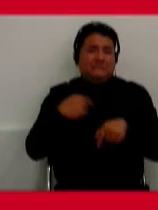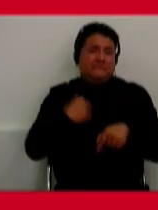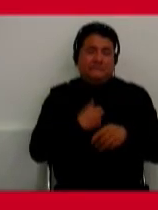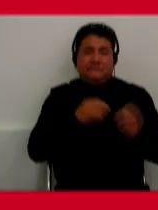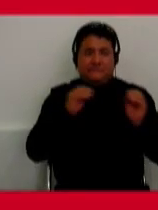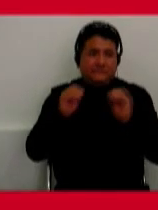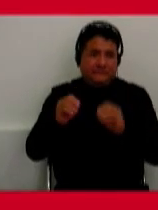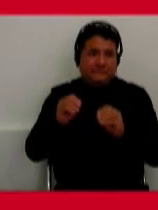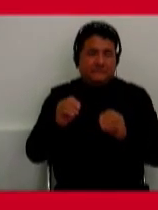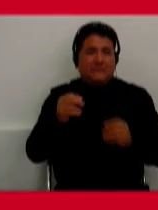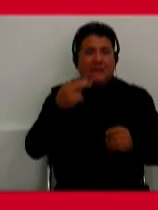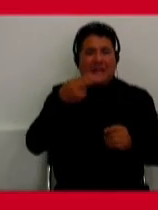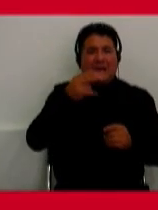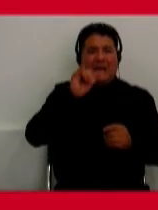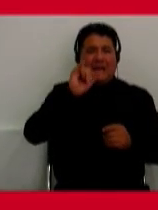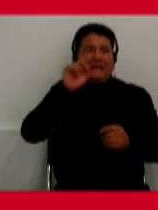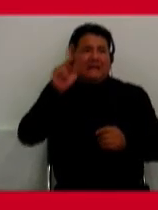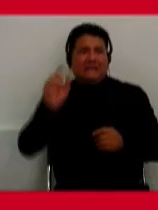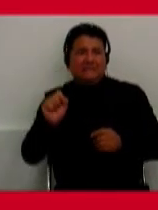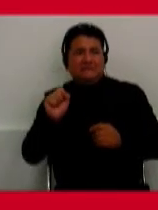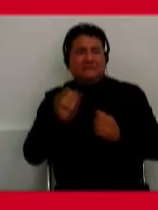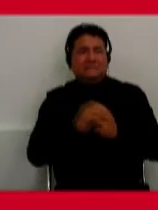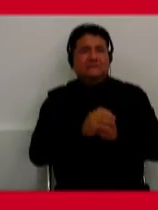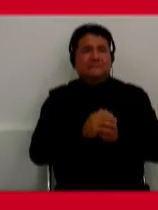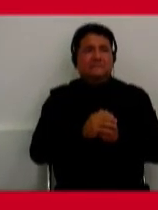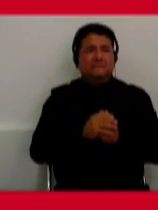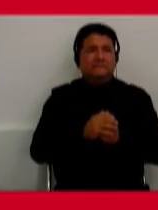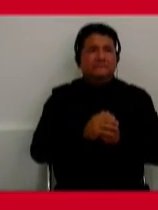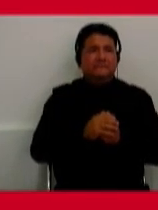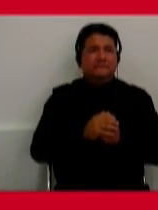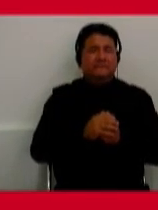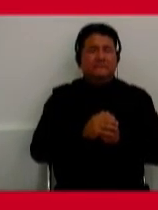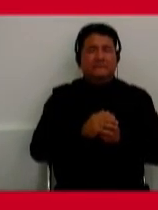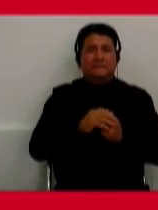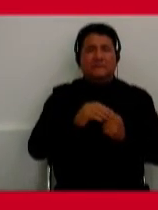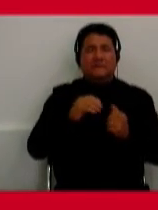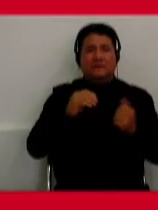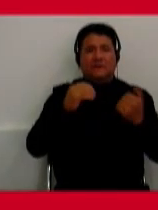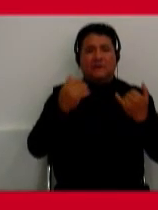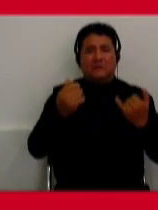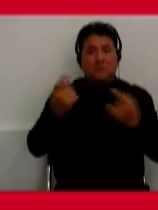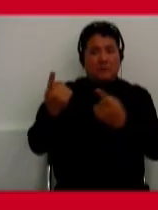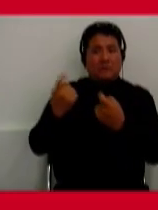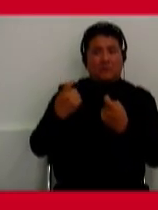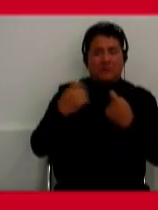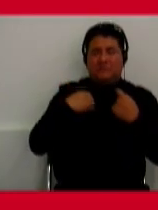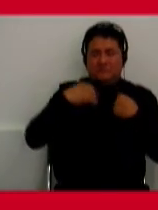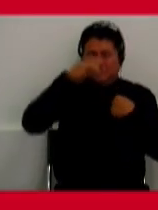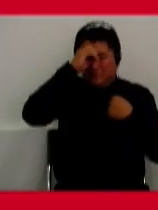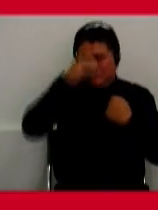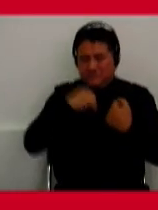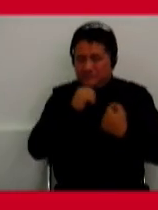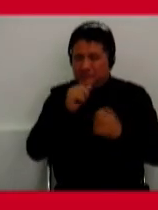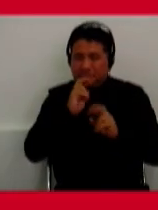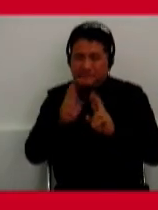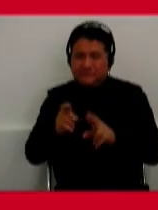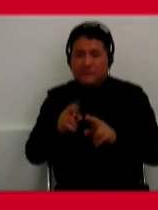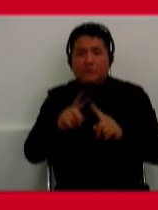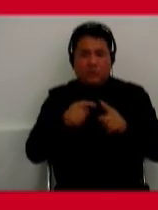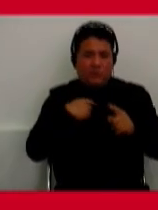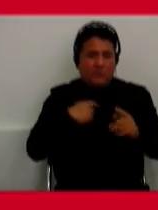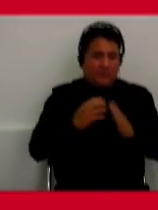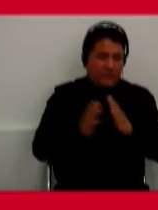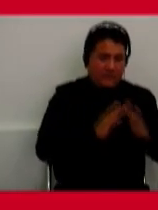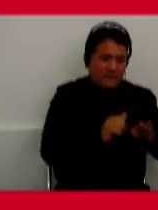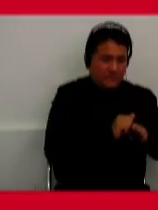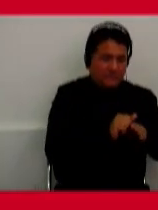Si a mí me preguntan cuál va a ser con esta restricción, yo les diría que aún no lo sé, tengo que hacer el ejercicio, ¿no? Tengo que hacer el proceso del LOA para poder volver a